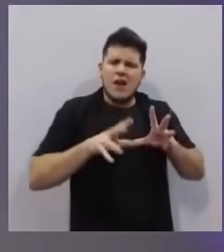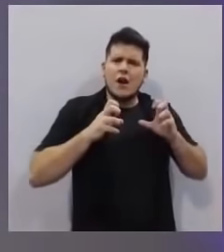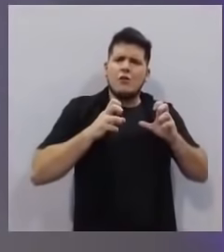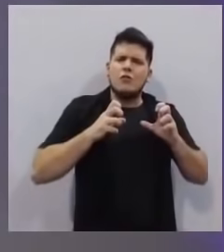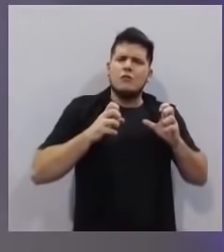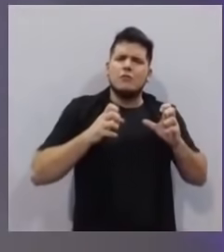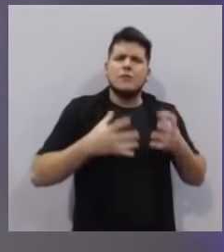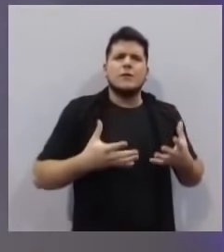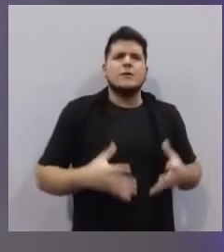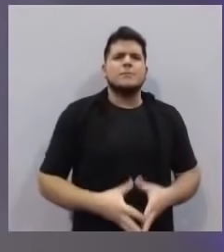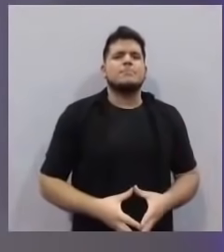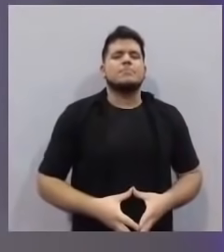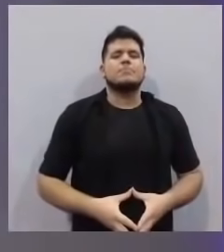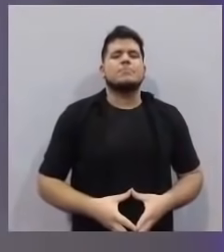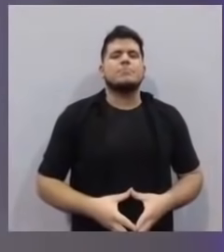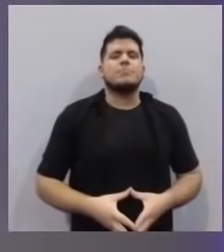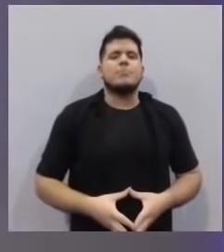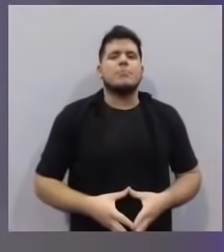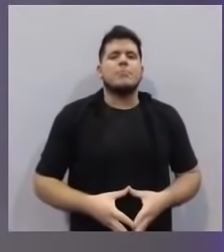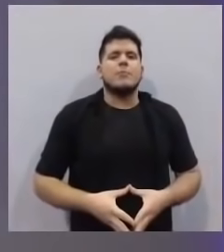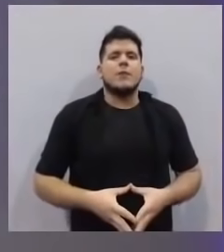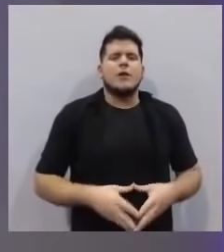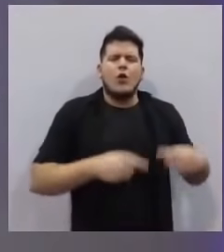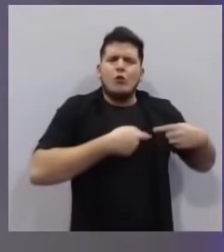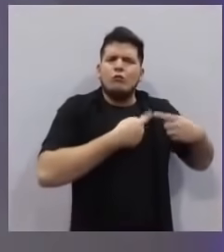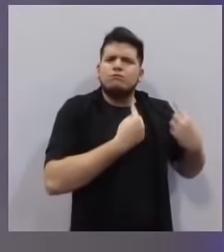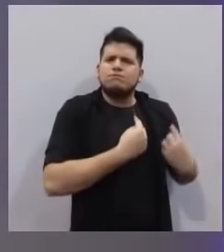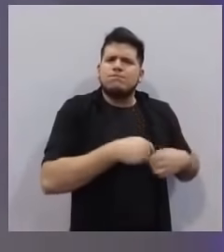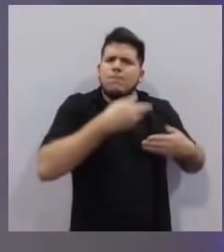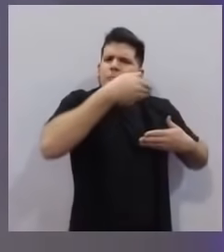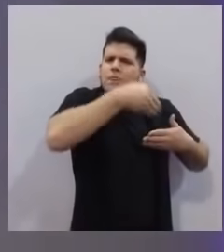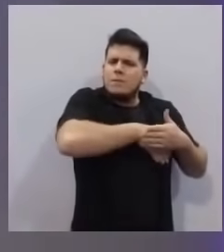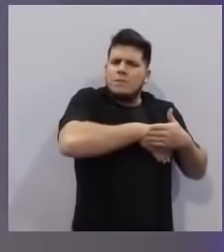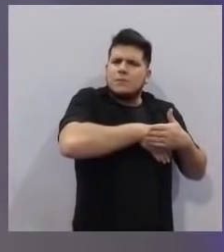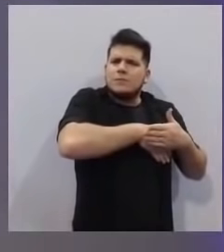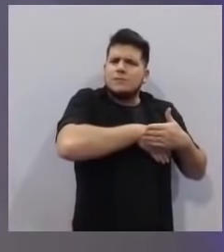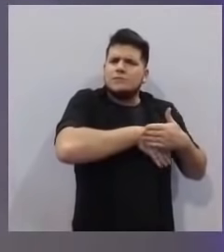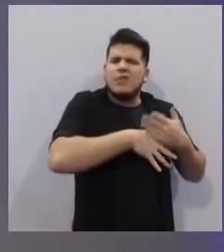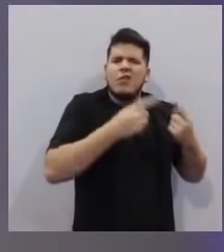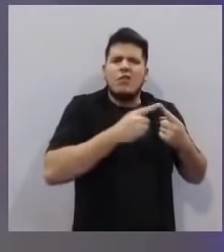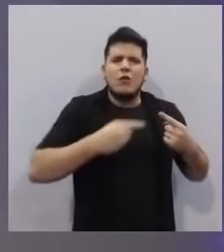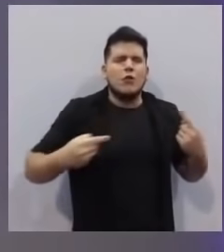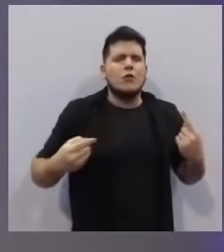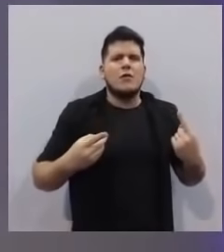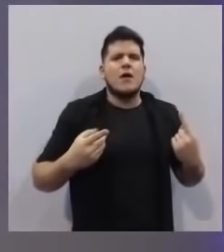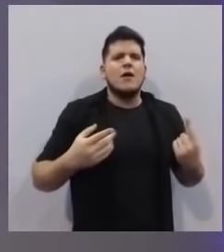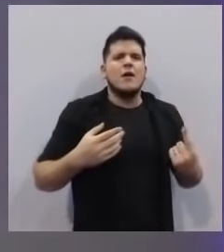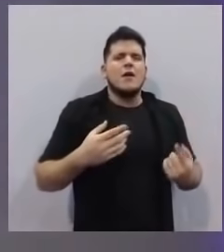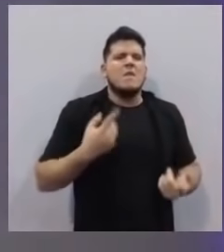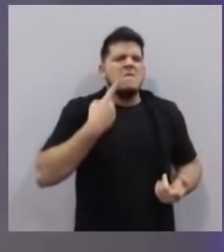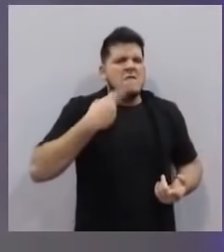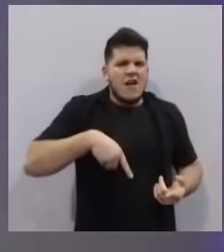pero tan solamente por eso sino que había algo guardado en su interior y dice el versículo 29 más el